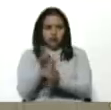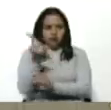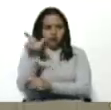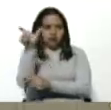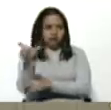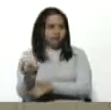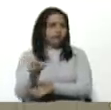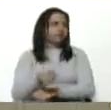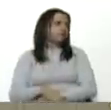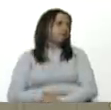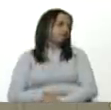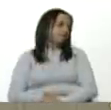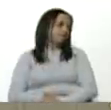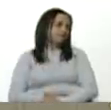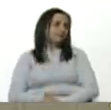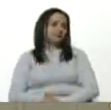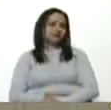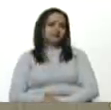compatriota.